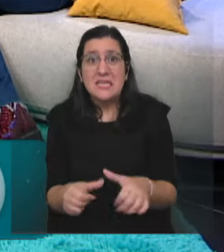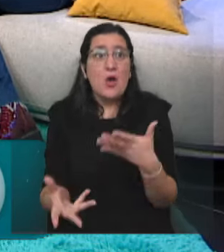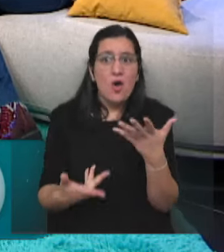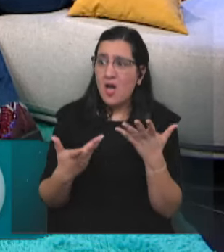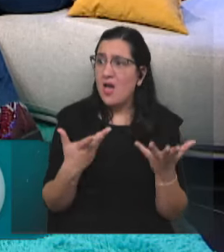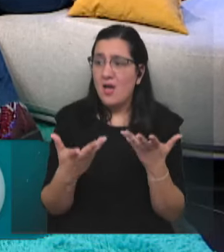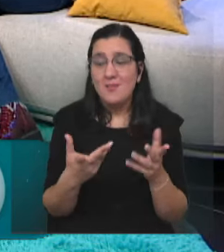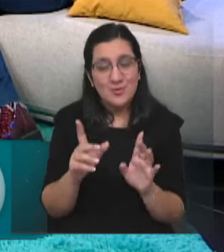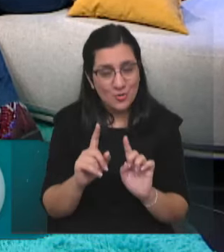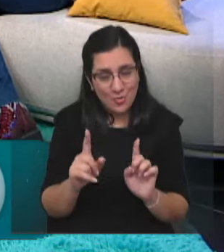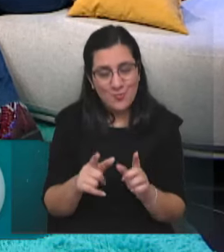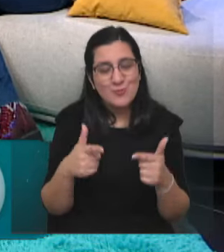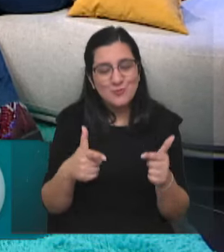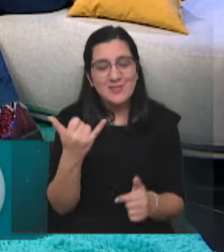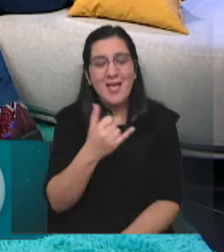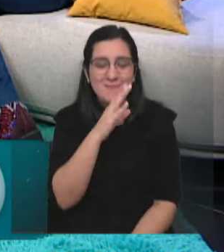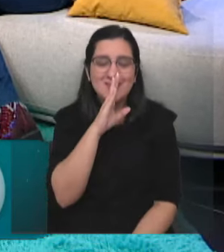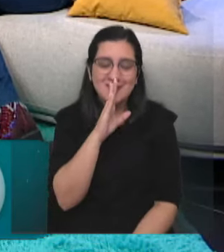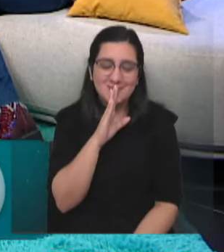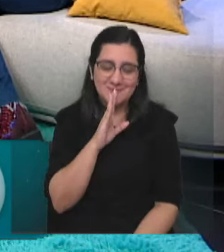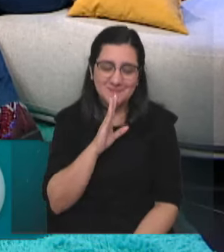suerte nos tiene paciencia, por suerte, así